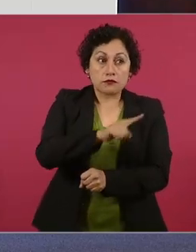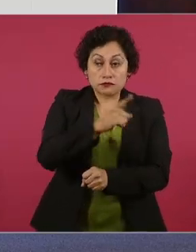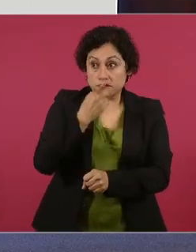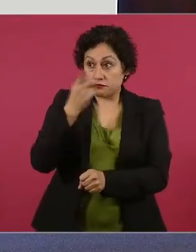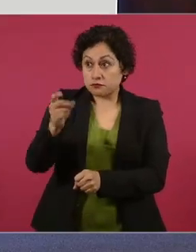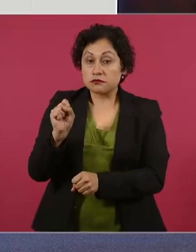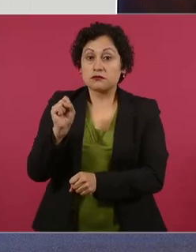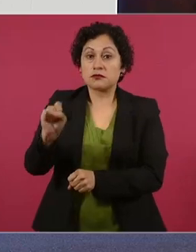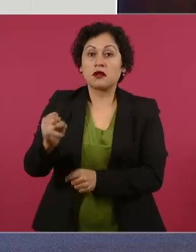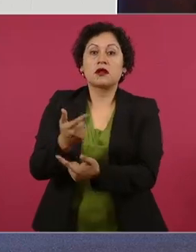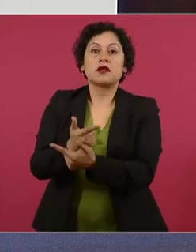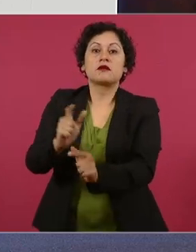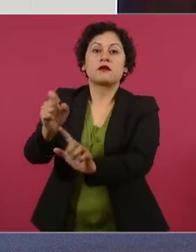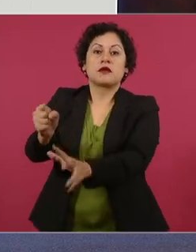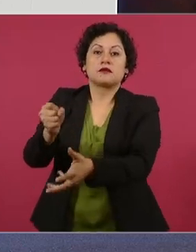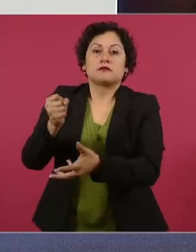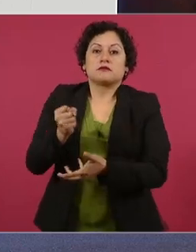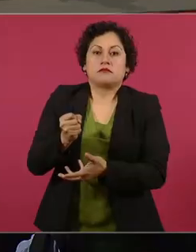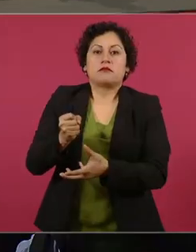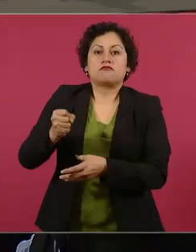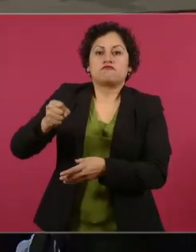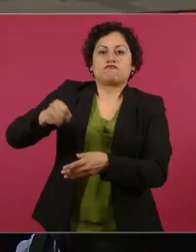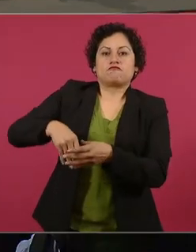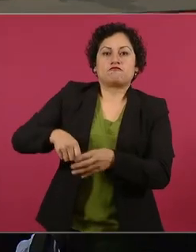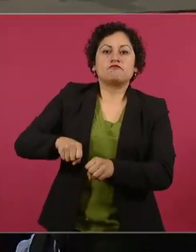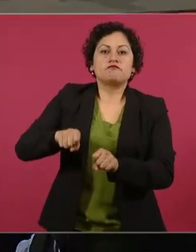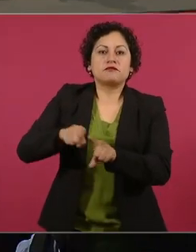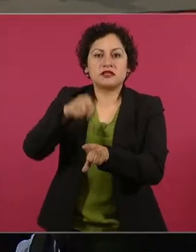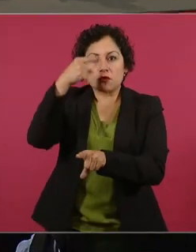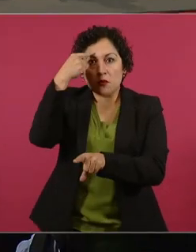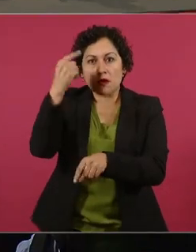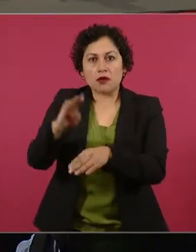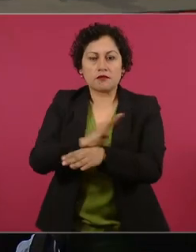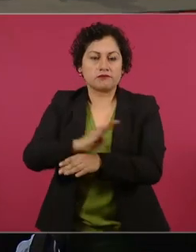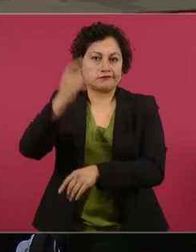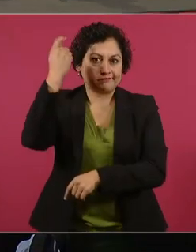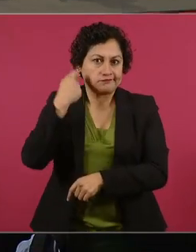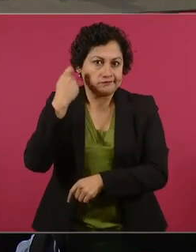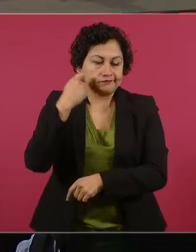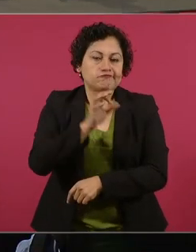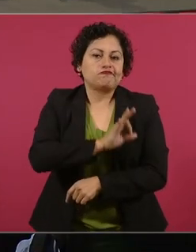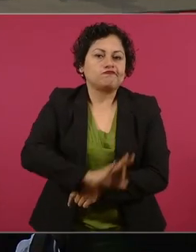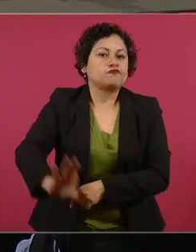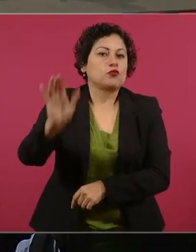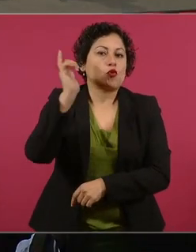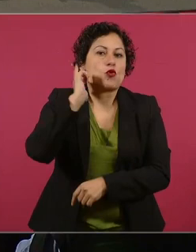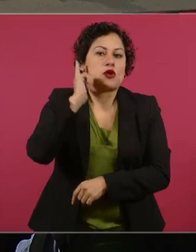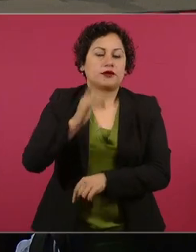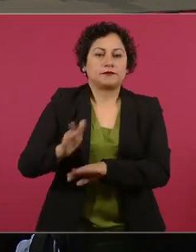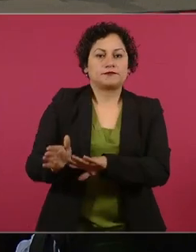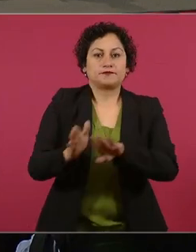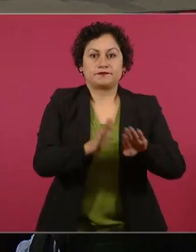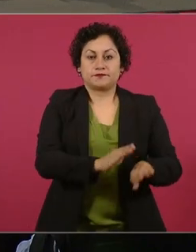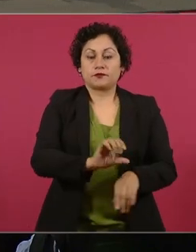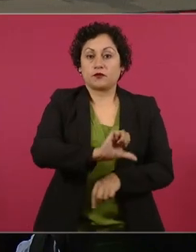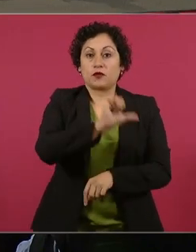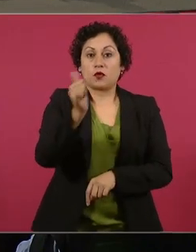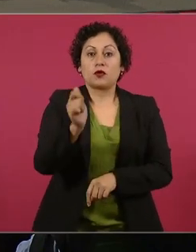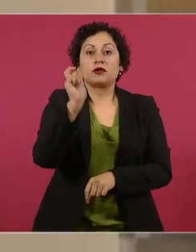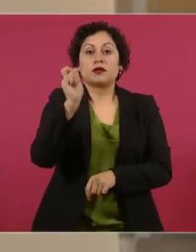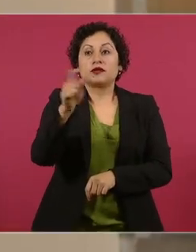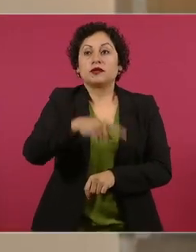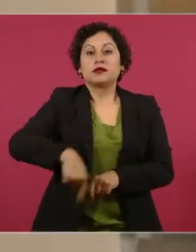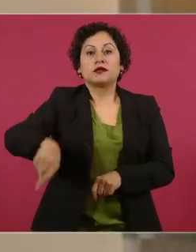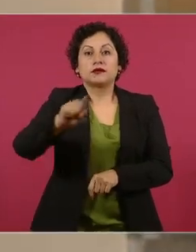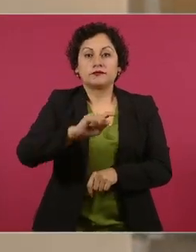parte del fondo para las pensiones. Número dos, los ahorros de la extinción de organismos